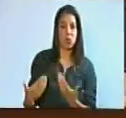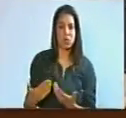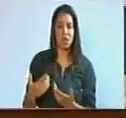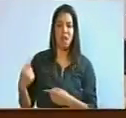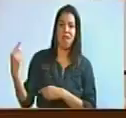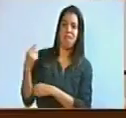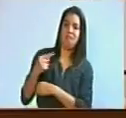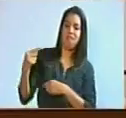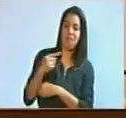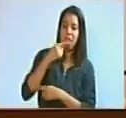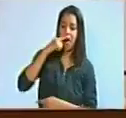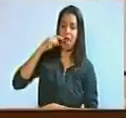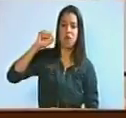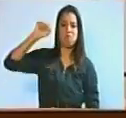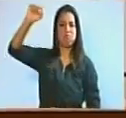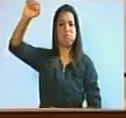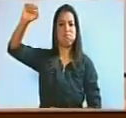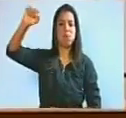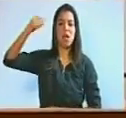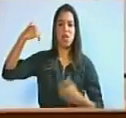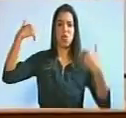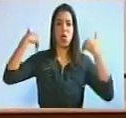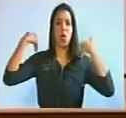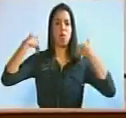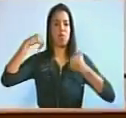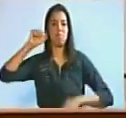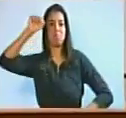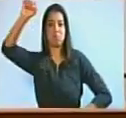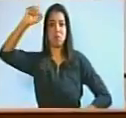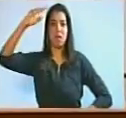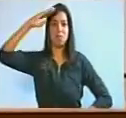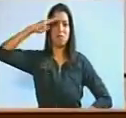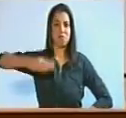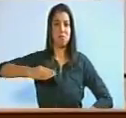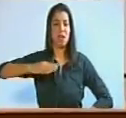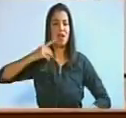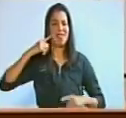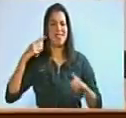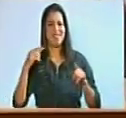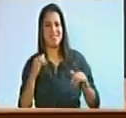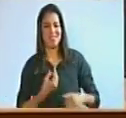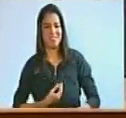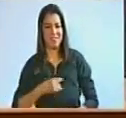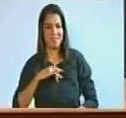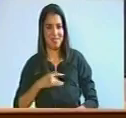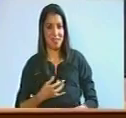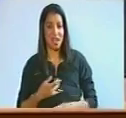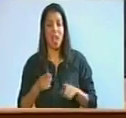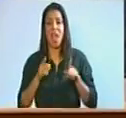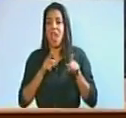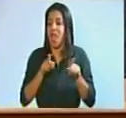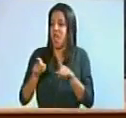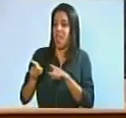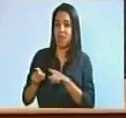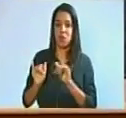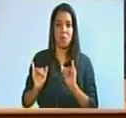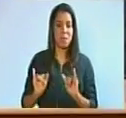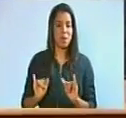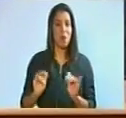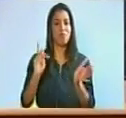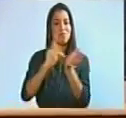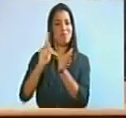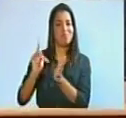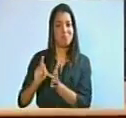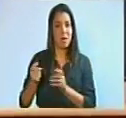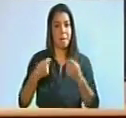dictadura. Una extraña dictadura, ¿no? Porque ellos mismos se sienta con Michel Temer allí, que